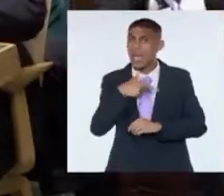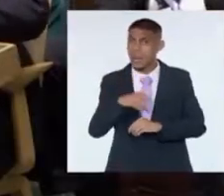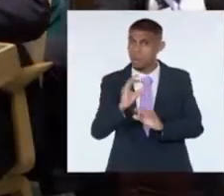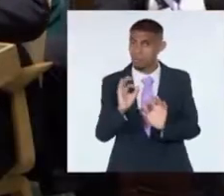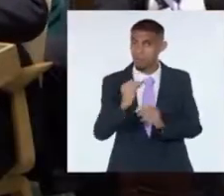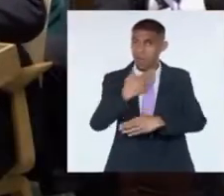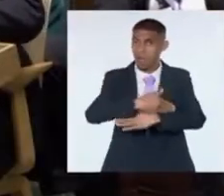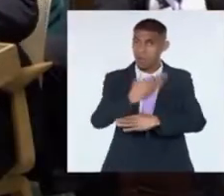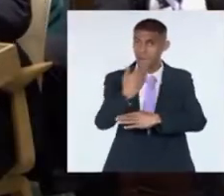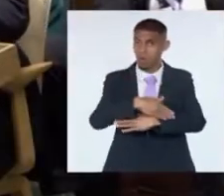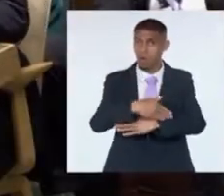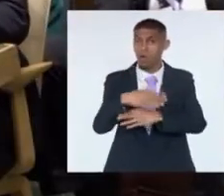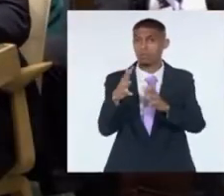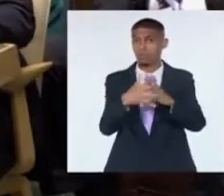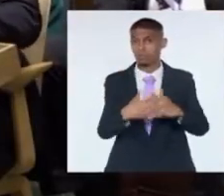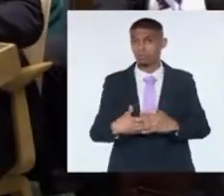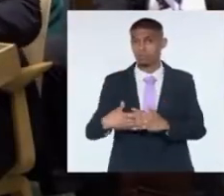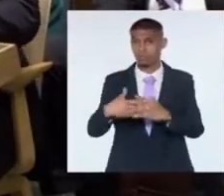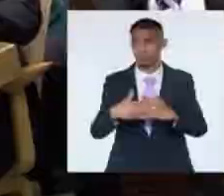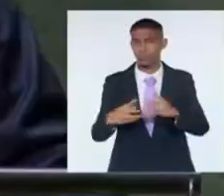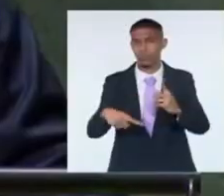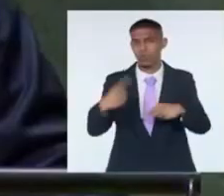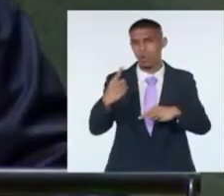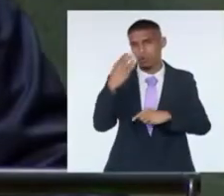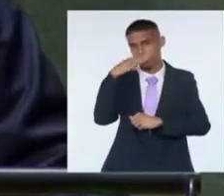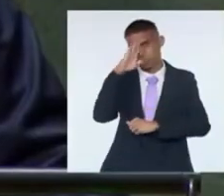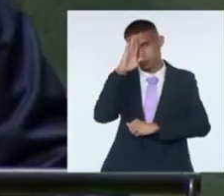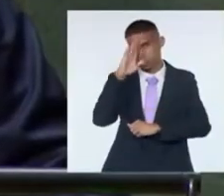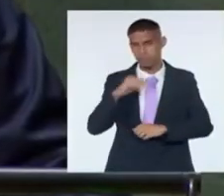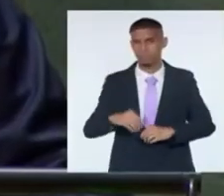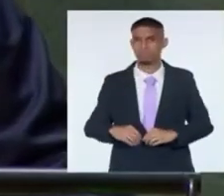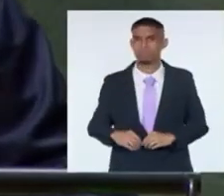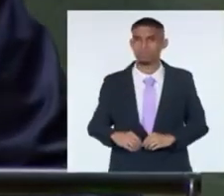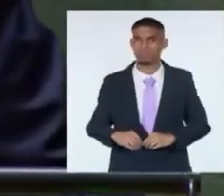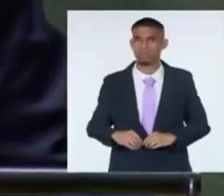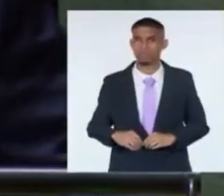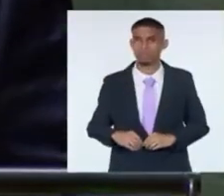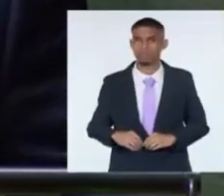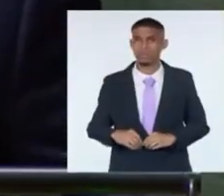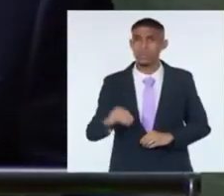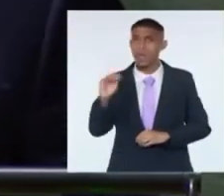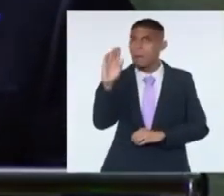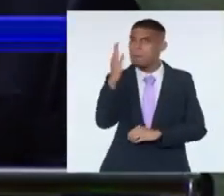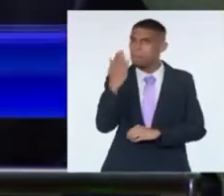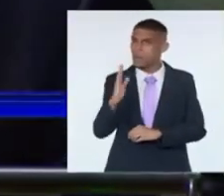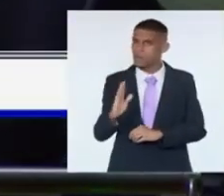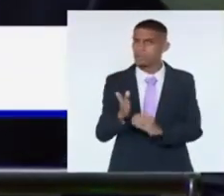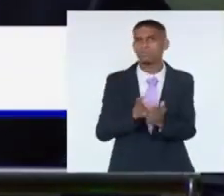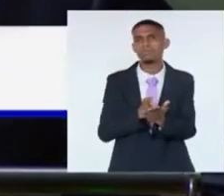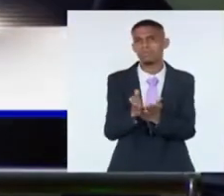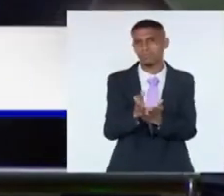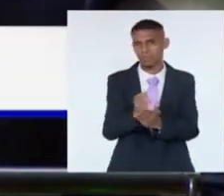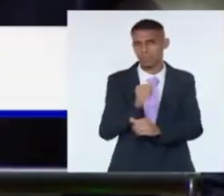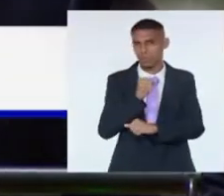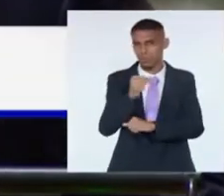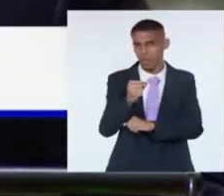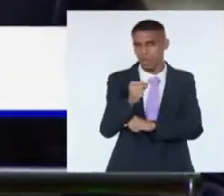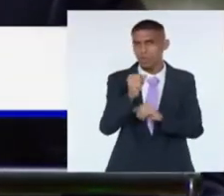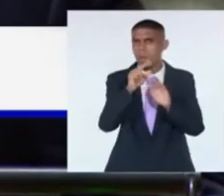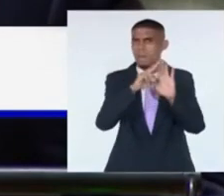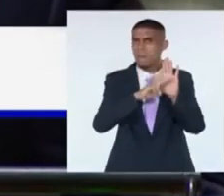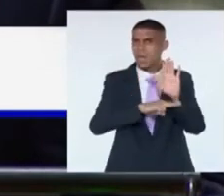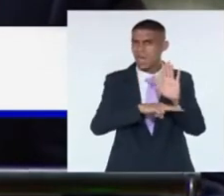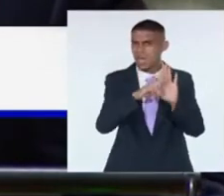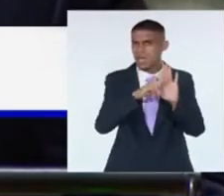bloqueo del gobierno de los Estados Unidos contra nuestro pueblo Brasil seguirá denunciando medidas que se